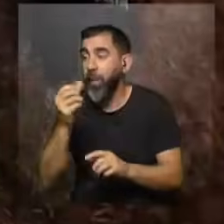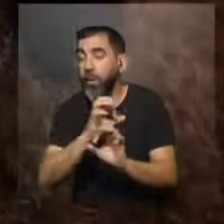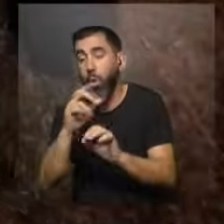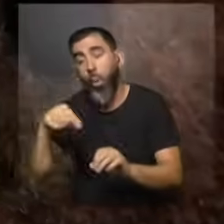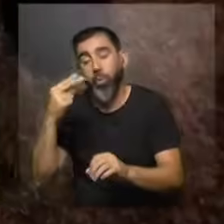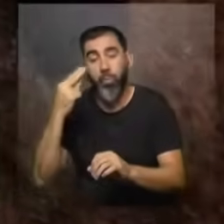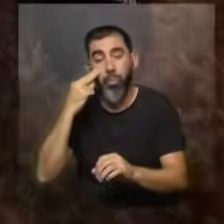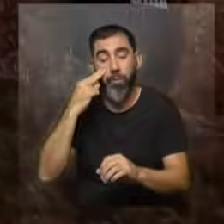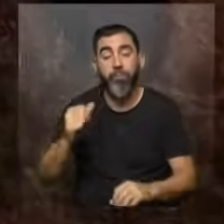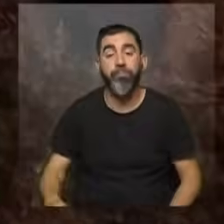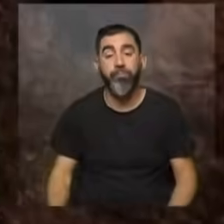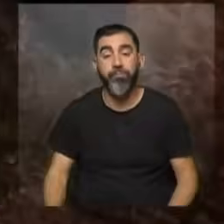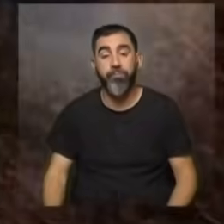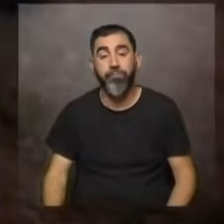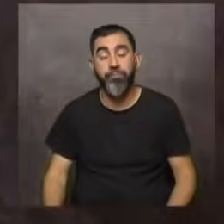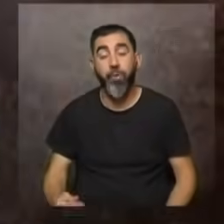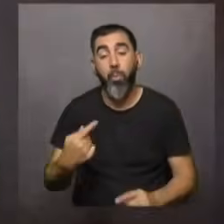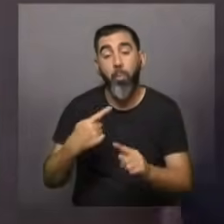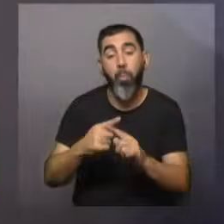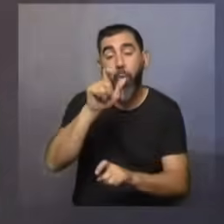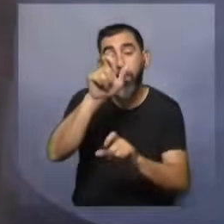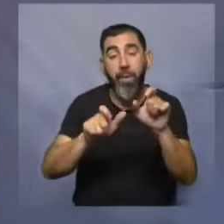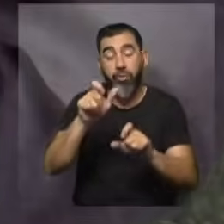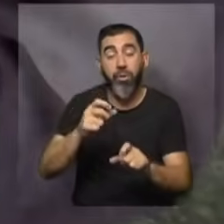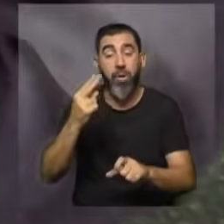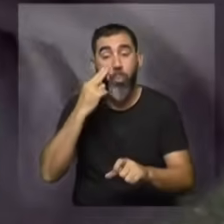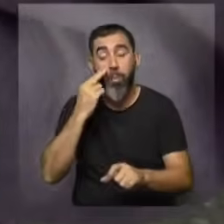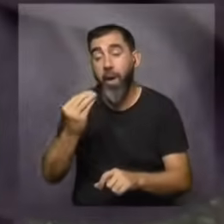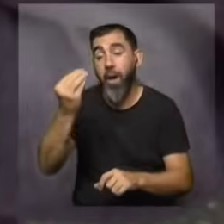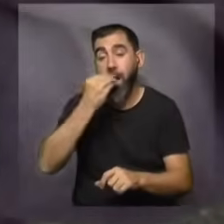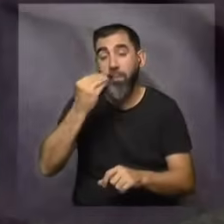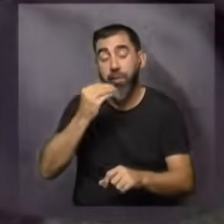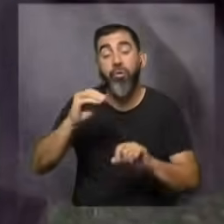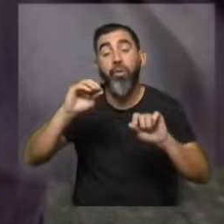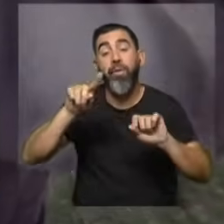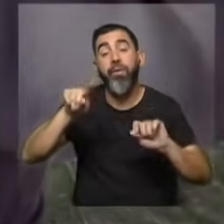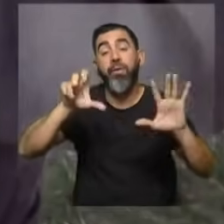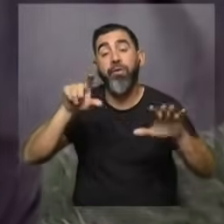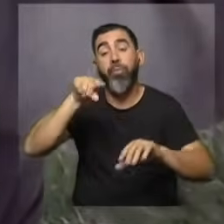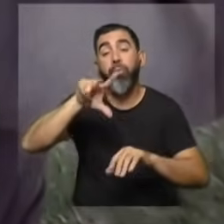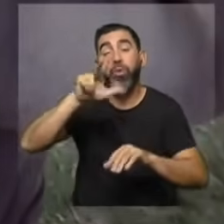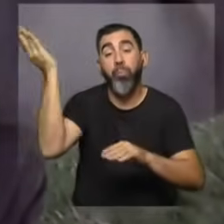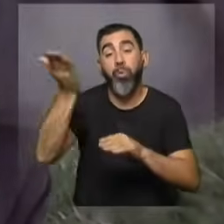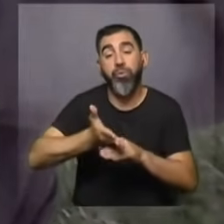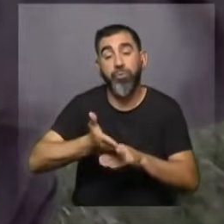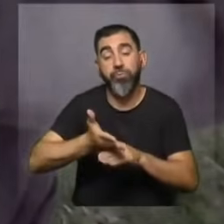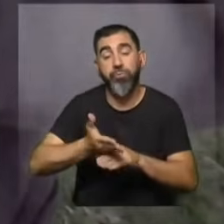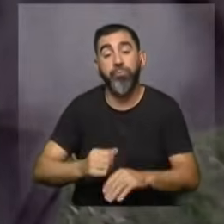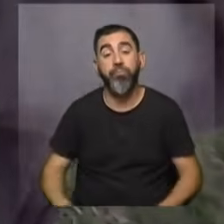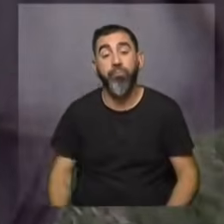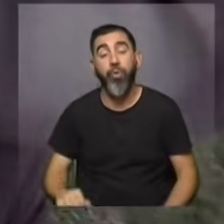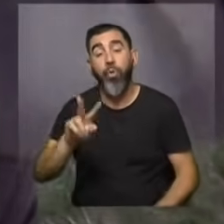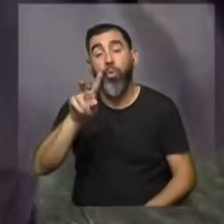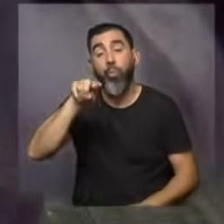otros recursos en tanto a nivel de personas la inseguridad alimentaria alcanza al 16,3 por. por su parte el